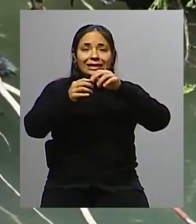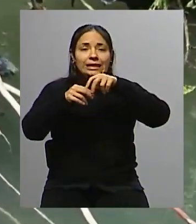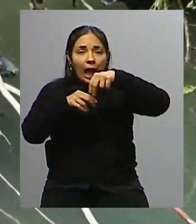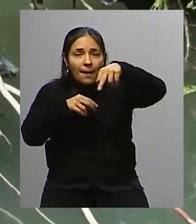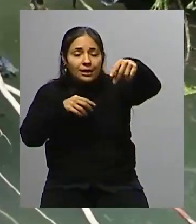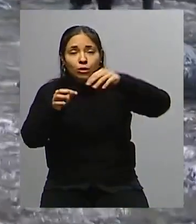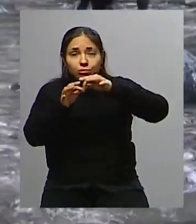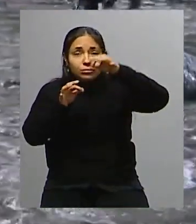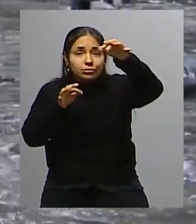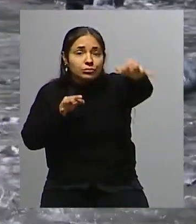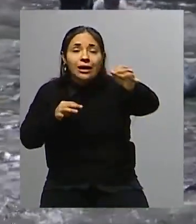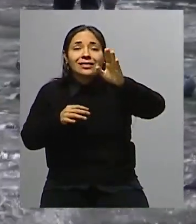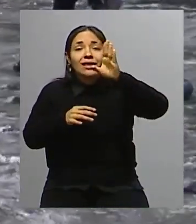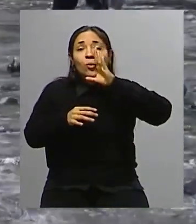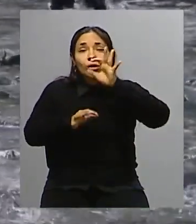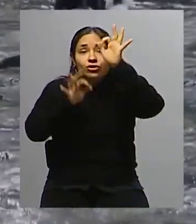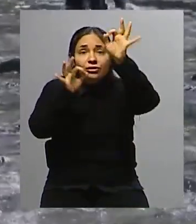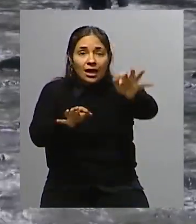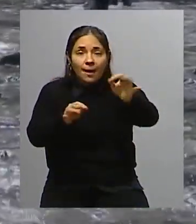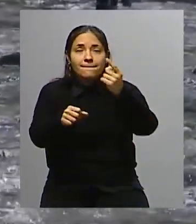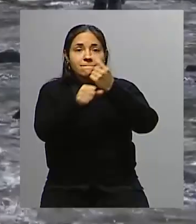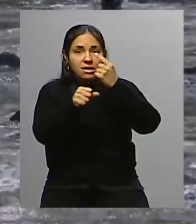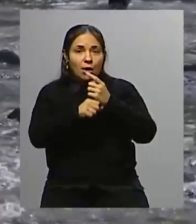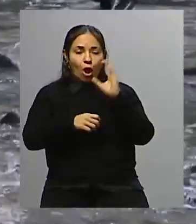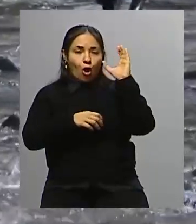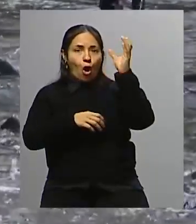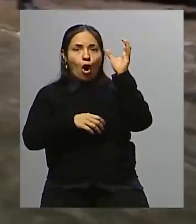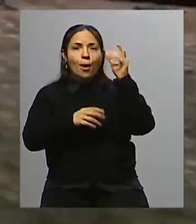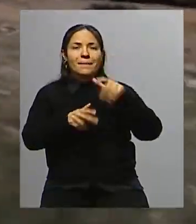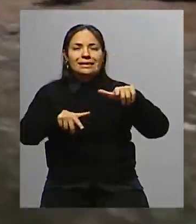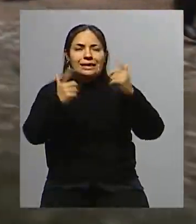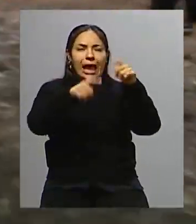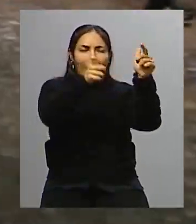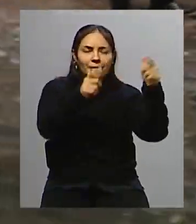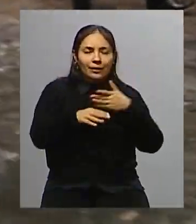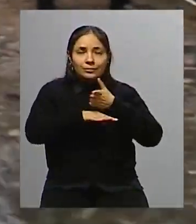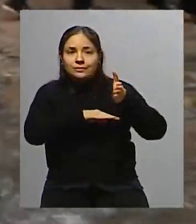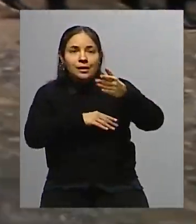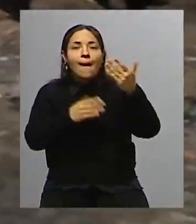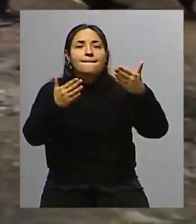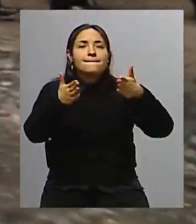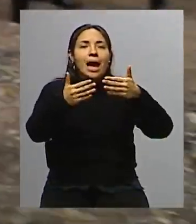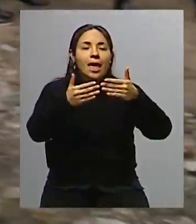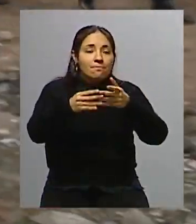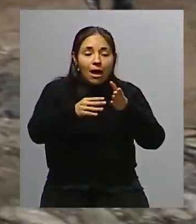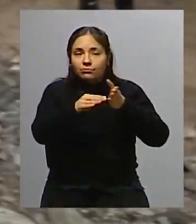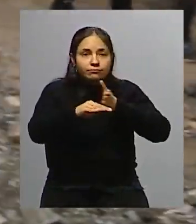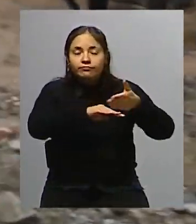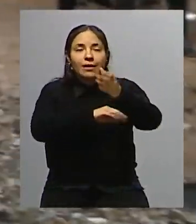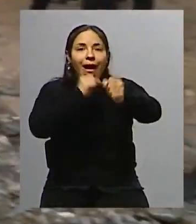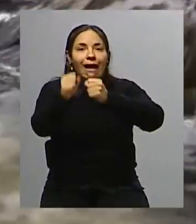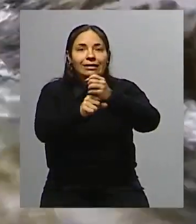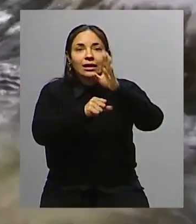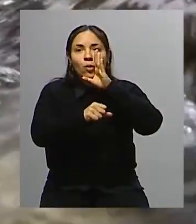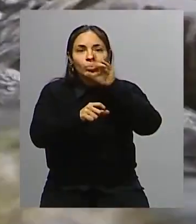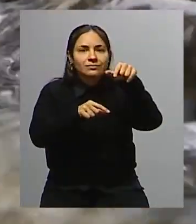llegar a Estados Unidos se atraviesa una selva desde Colombia, pasando por Panamá y tratando de llegar a Estados Unidos, con un viaje que